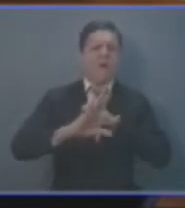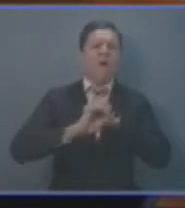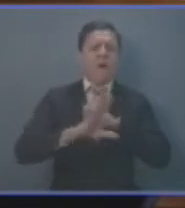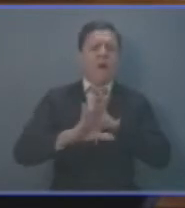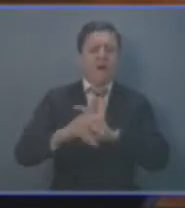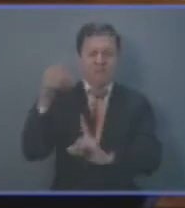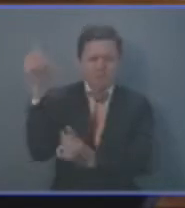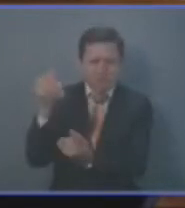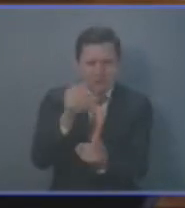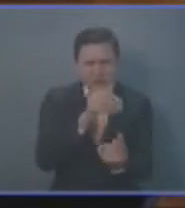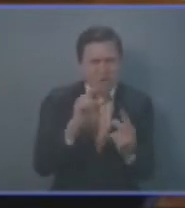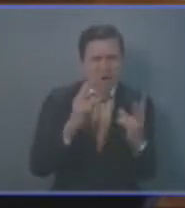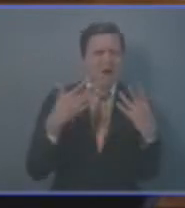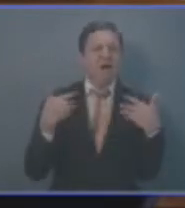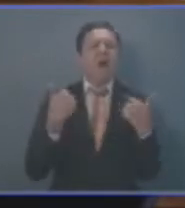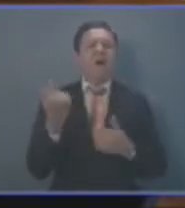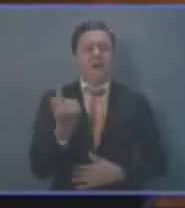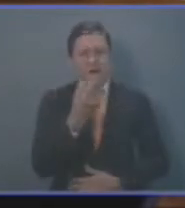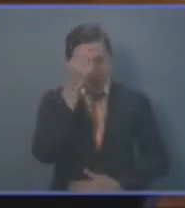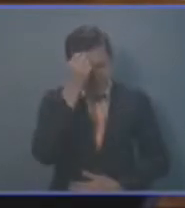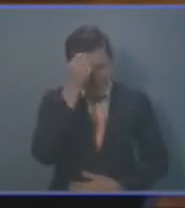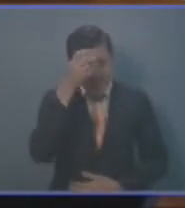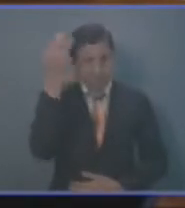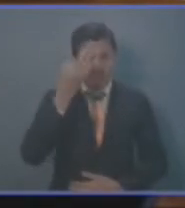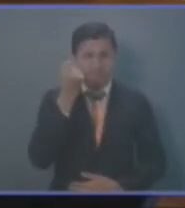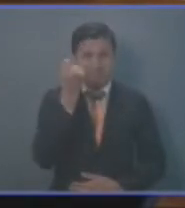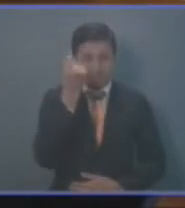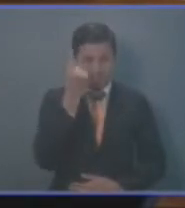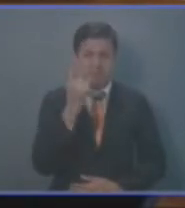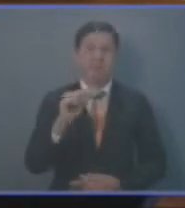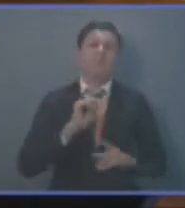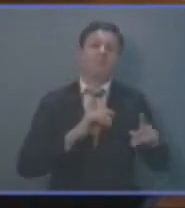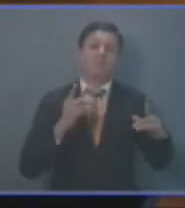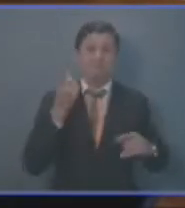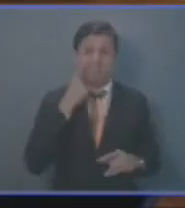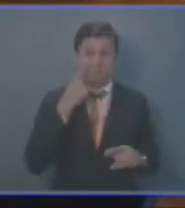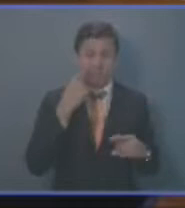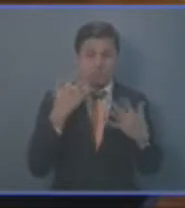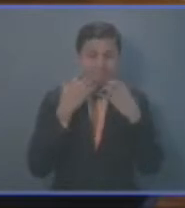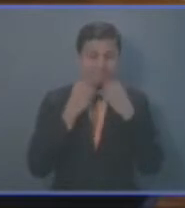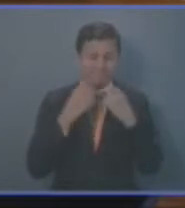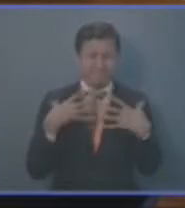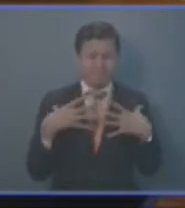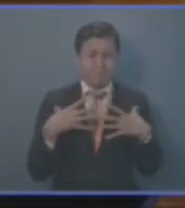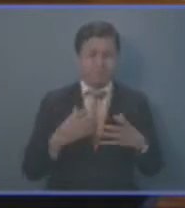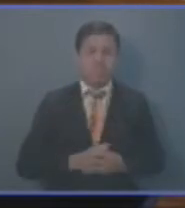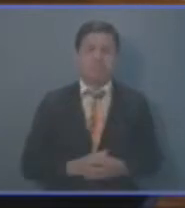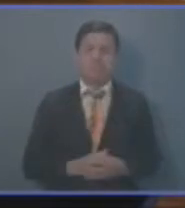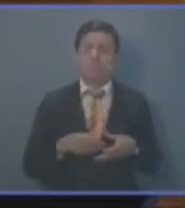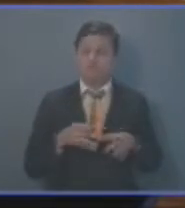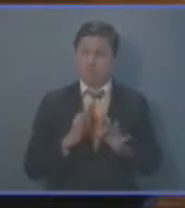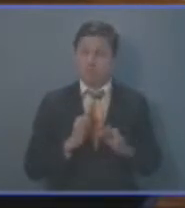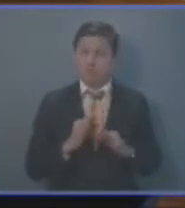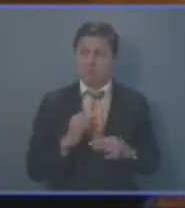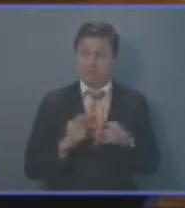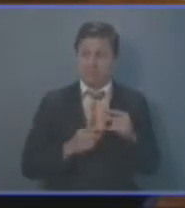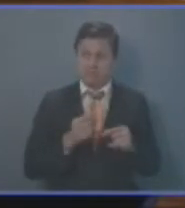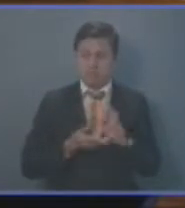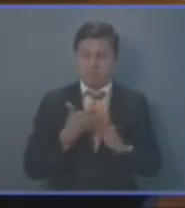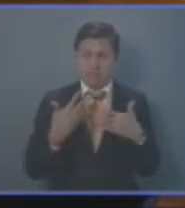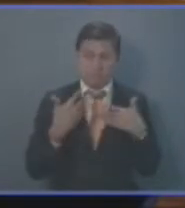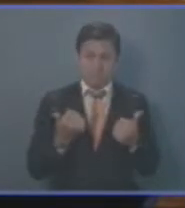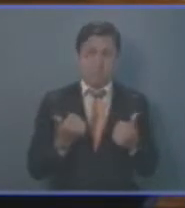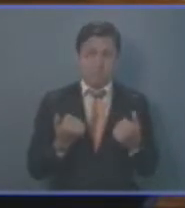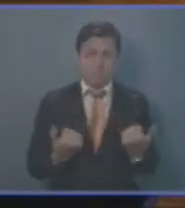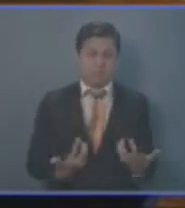y educación de la salud. La prevención, diagnóstico, tratamientos, cuidados paliativos, recuperación de la salud